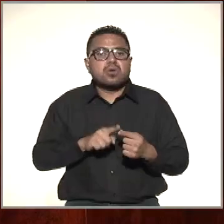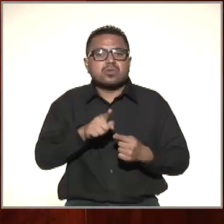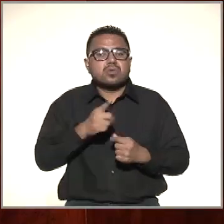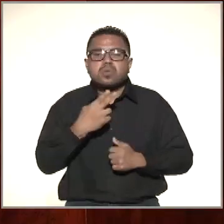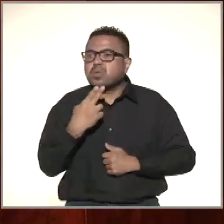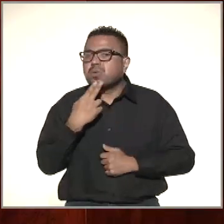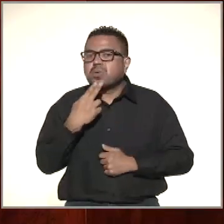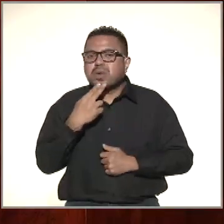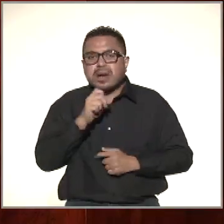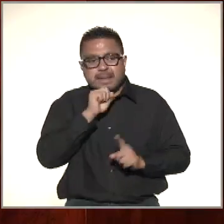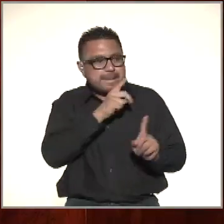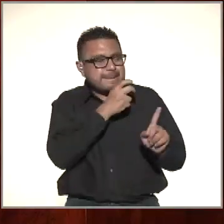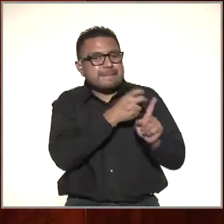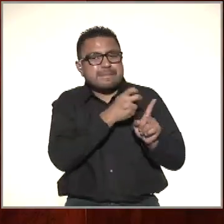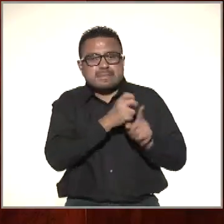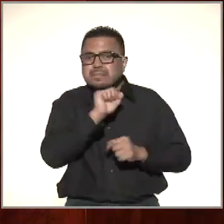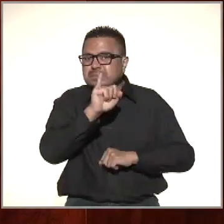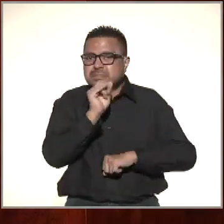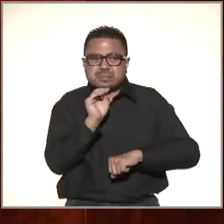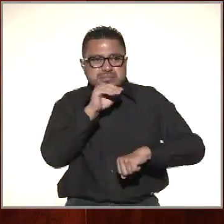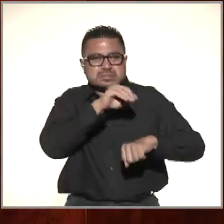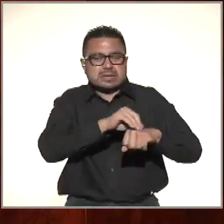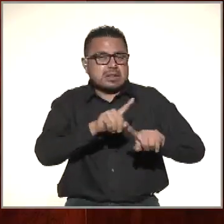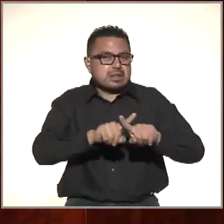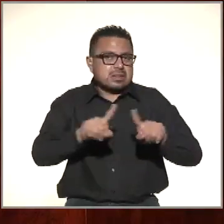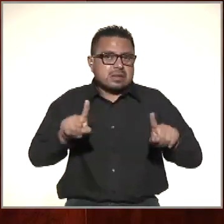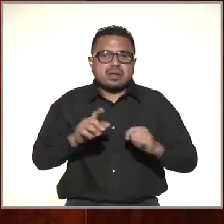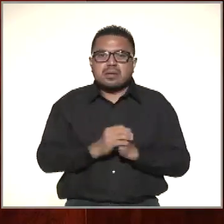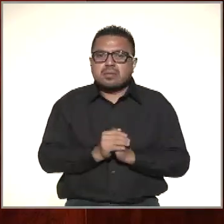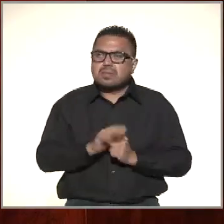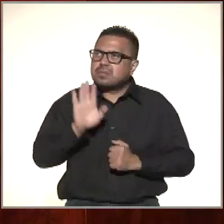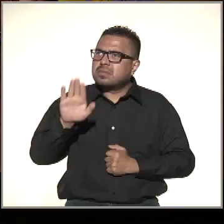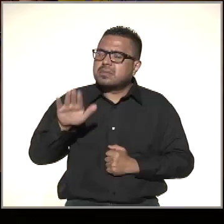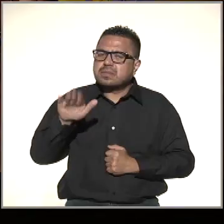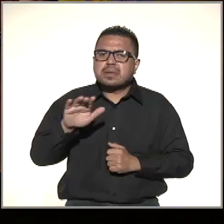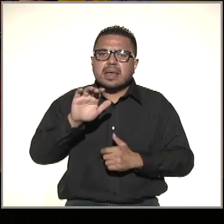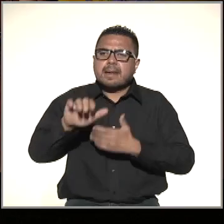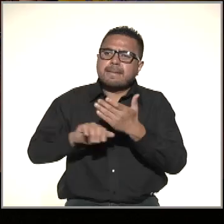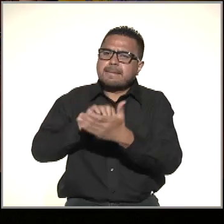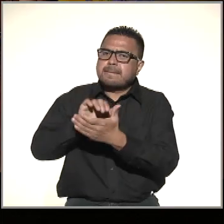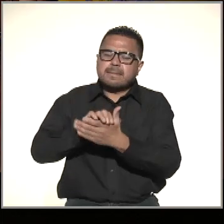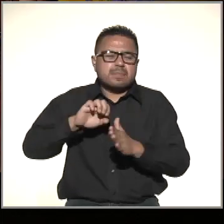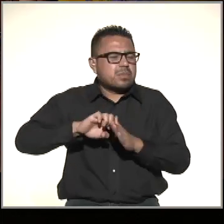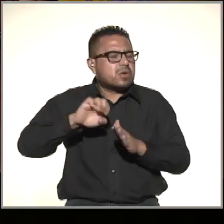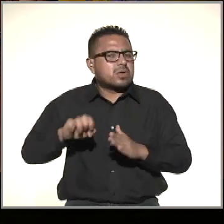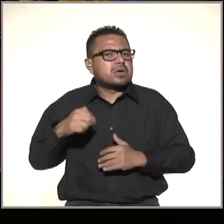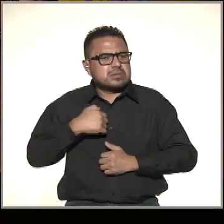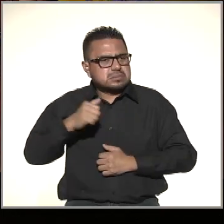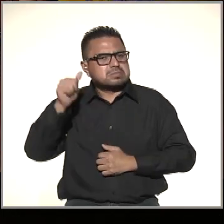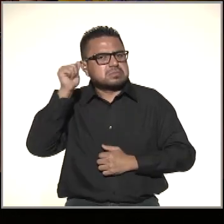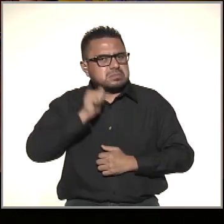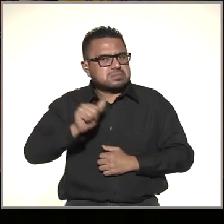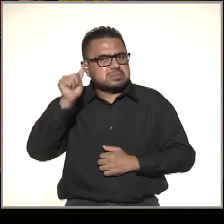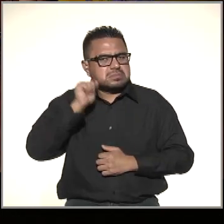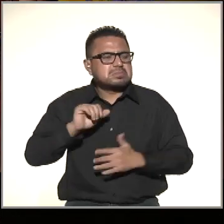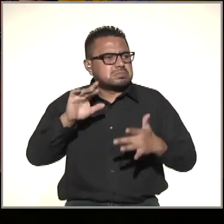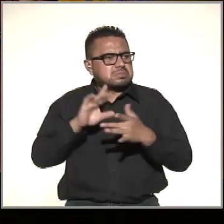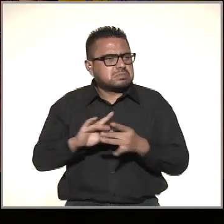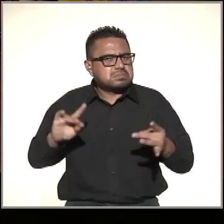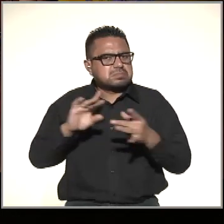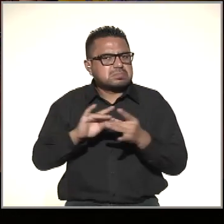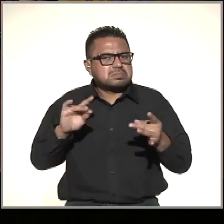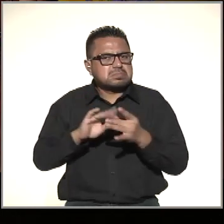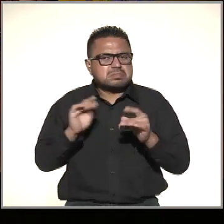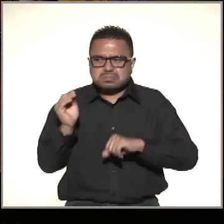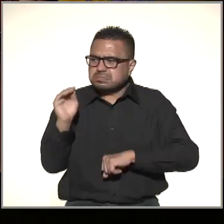ocupar, ahí sí marca una diferencia. ¿Cómo se va a ocupar? Oye, Val, y en parejas, por ejemplo, yo siempre he dicho que